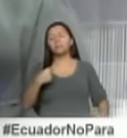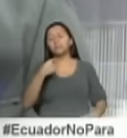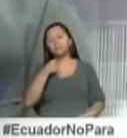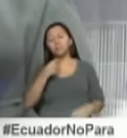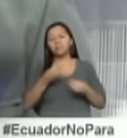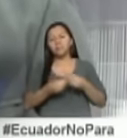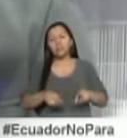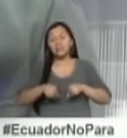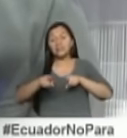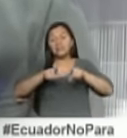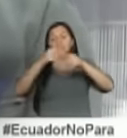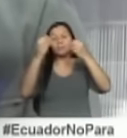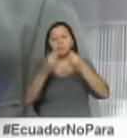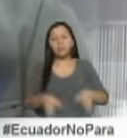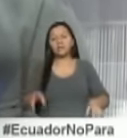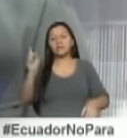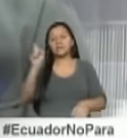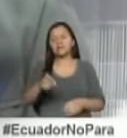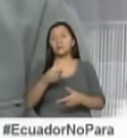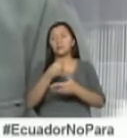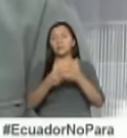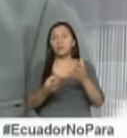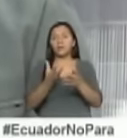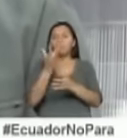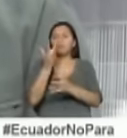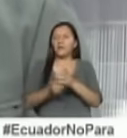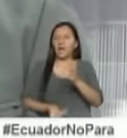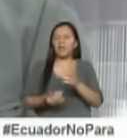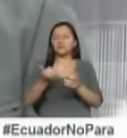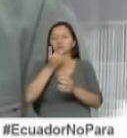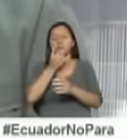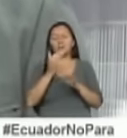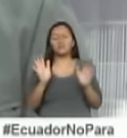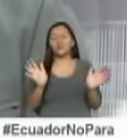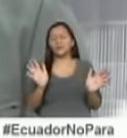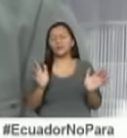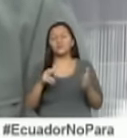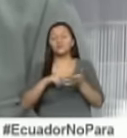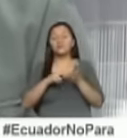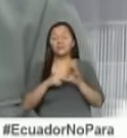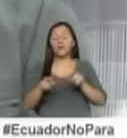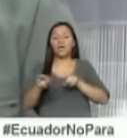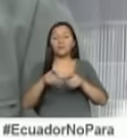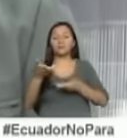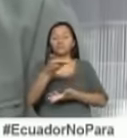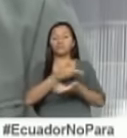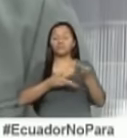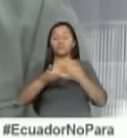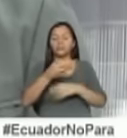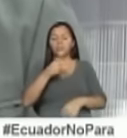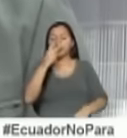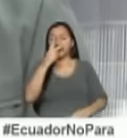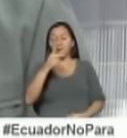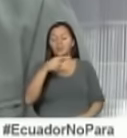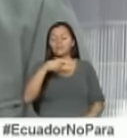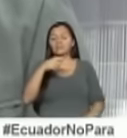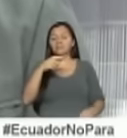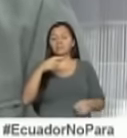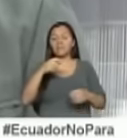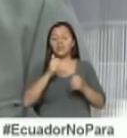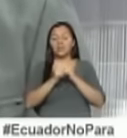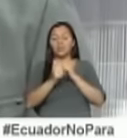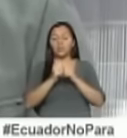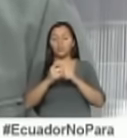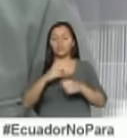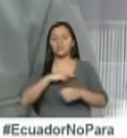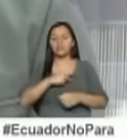que siempre les ayuda para poder ir mejorando en todo el ámbito a nivel ya competitivo. En el reportaje veíamos muchos deportistas que se subieron al